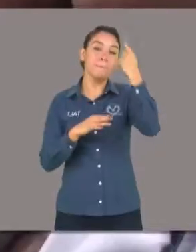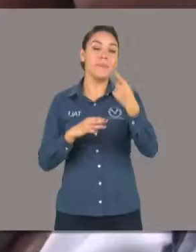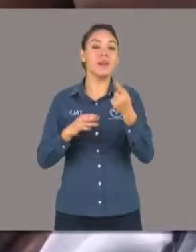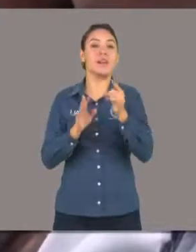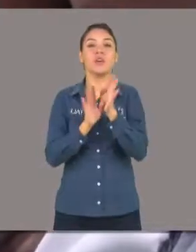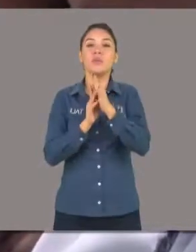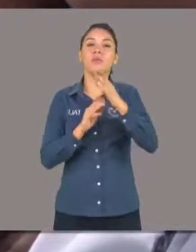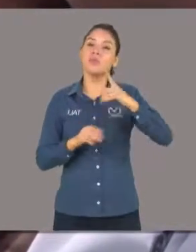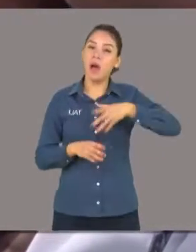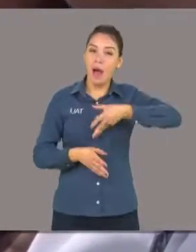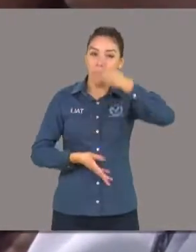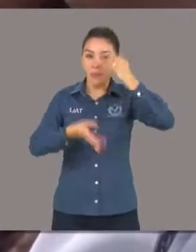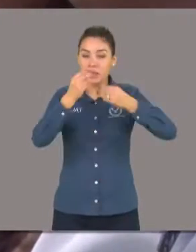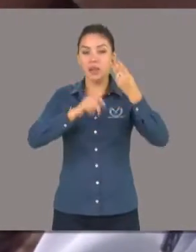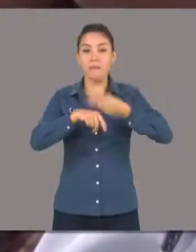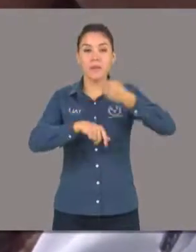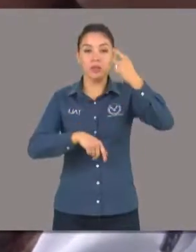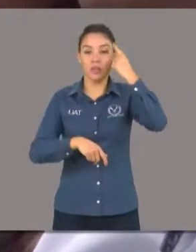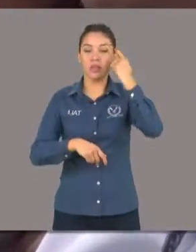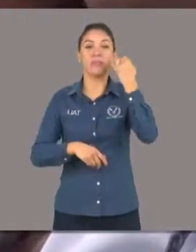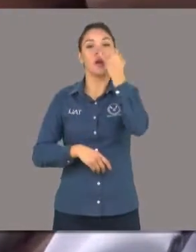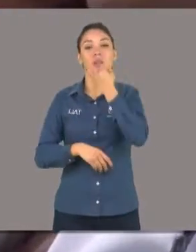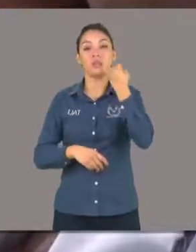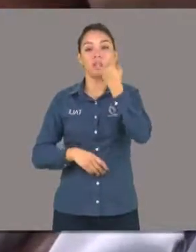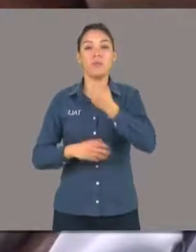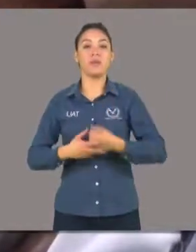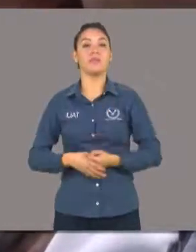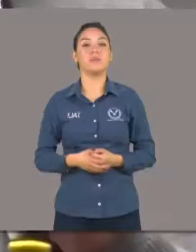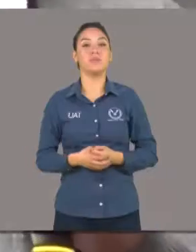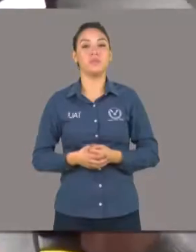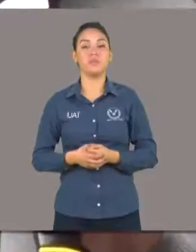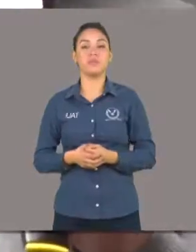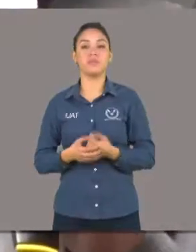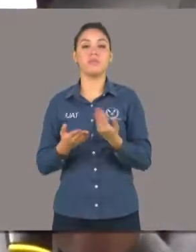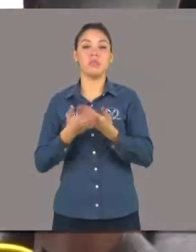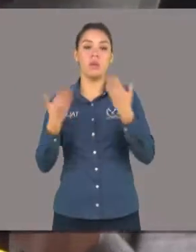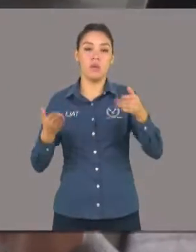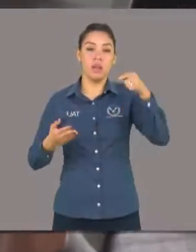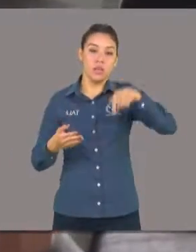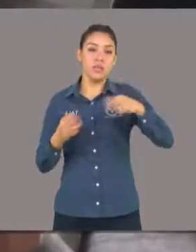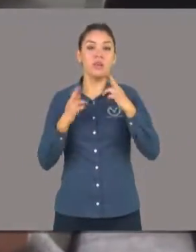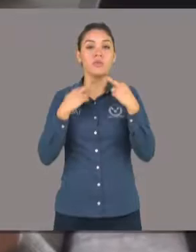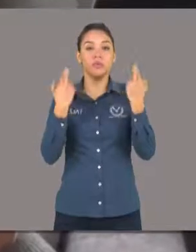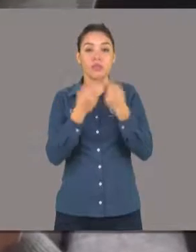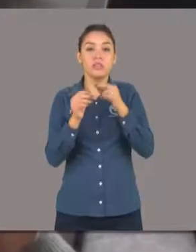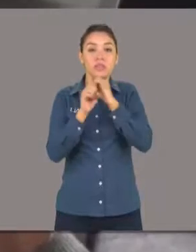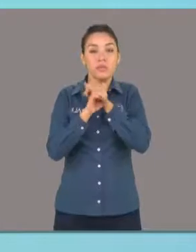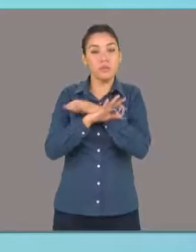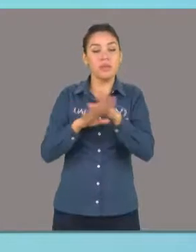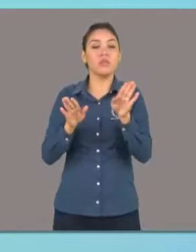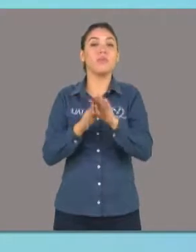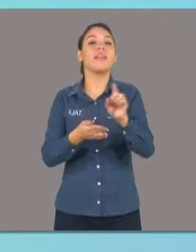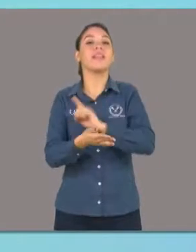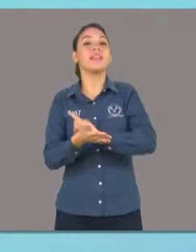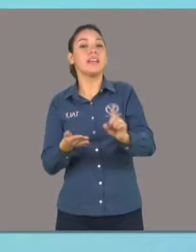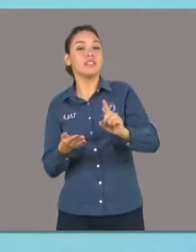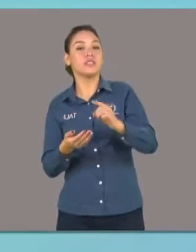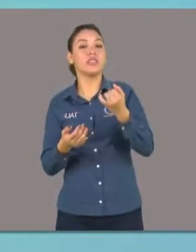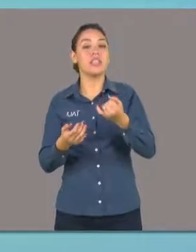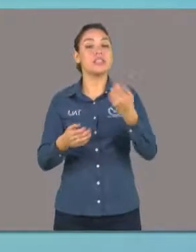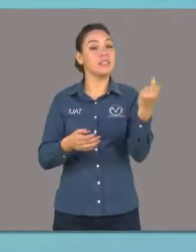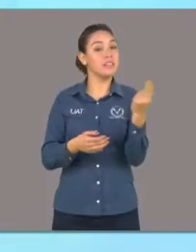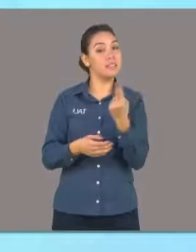alcancen un desarrollo integral en su formación académica y profesional. En estas reuniones se les informó sobre los derechos y